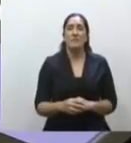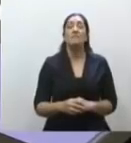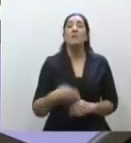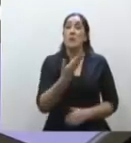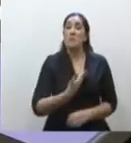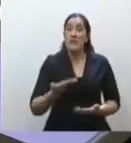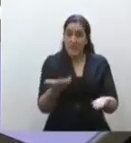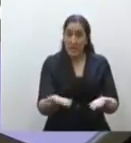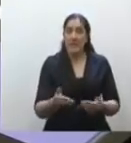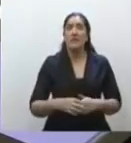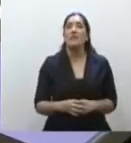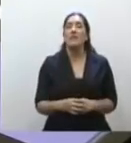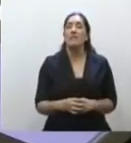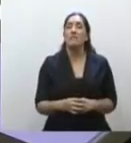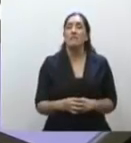para